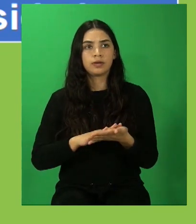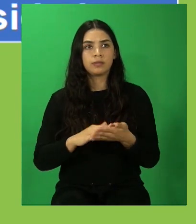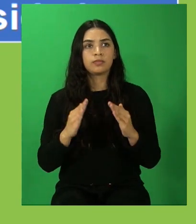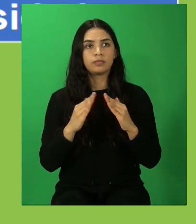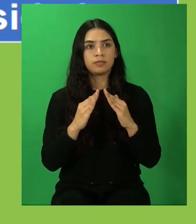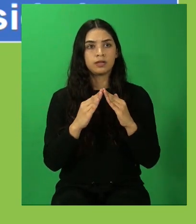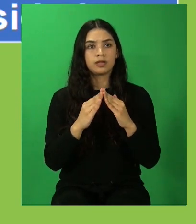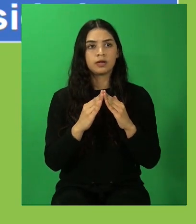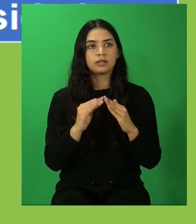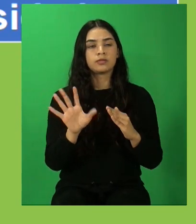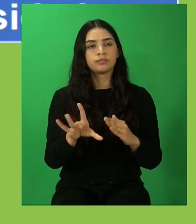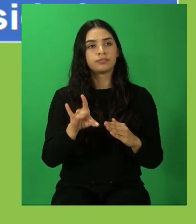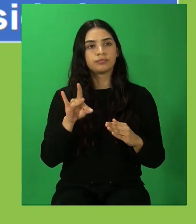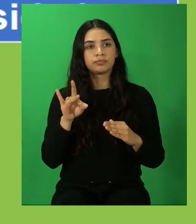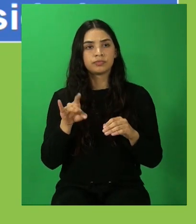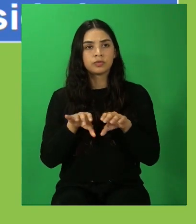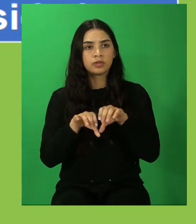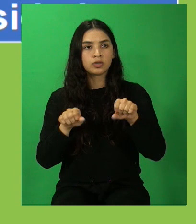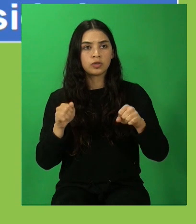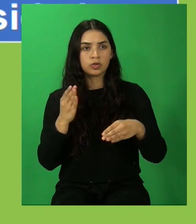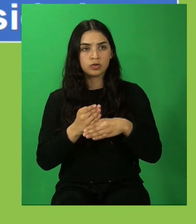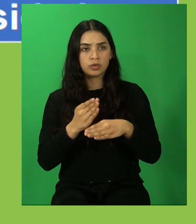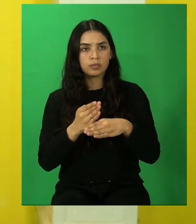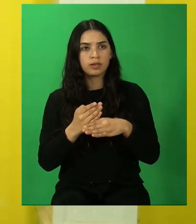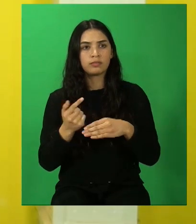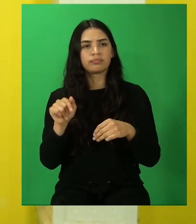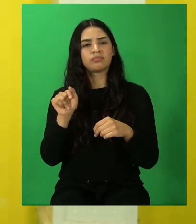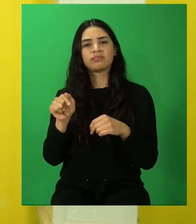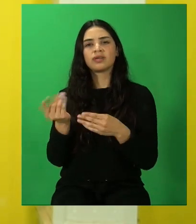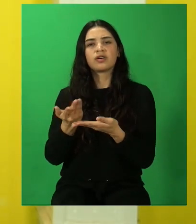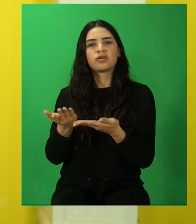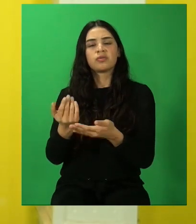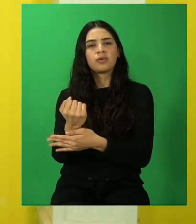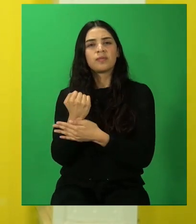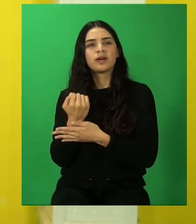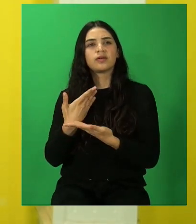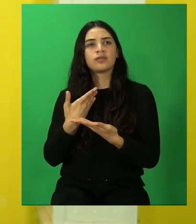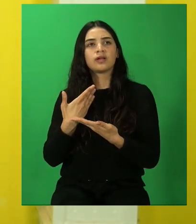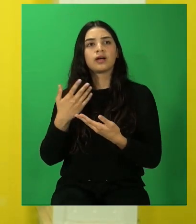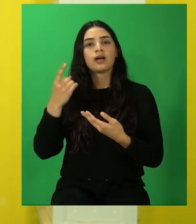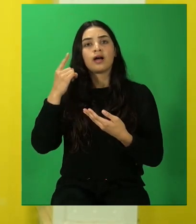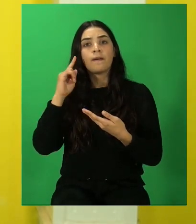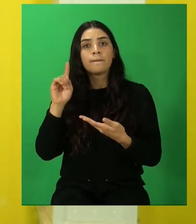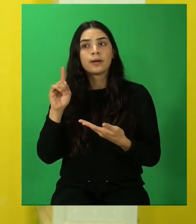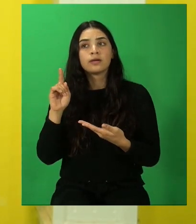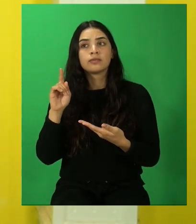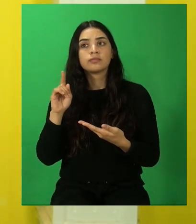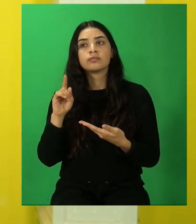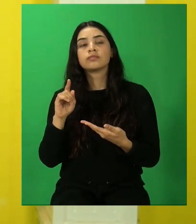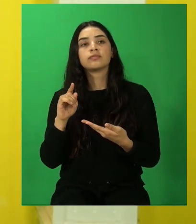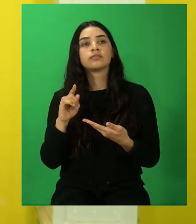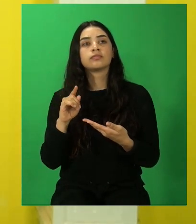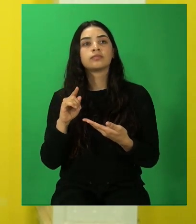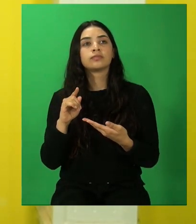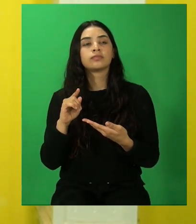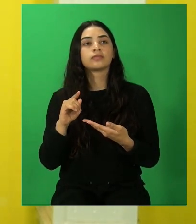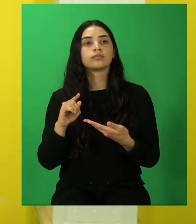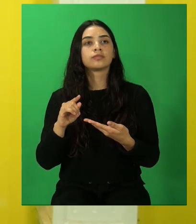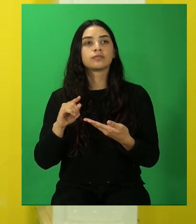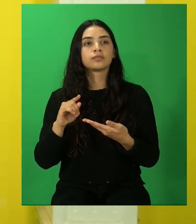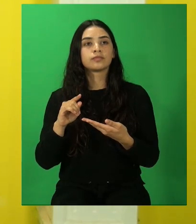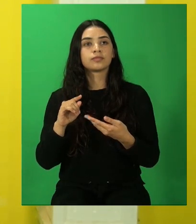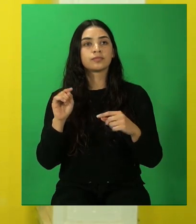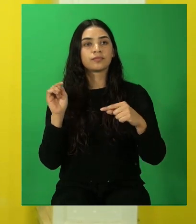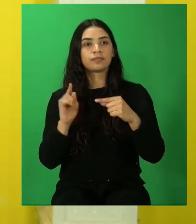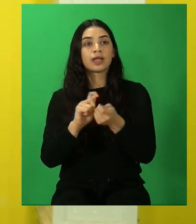madera, voy a decir, ¿para qué me sirve este trozo de madera? Sin embargo, va a pasar a de consumo porque de ese trozo de